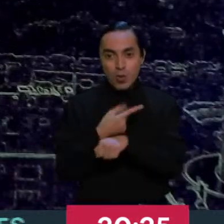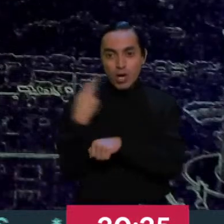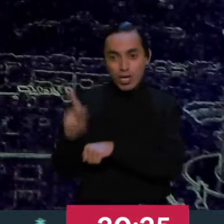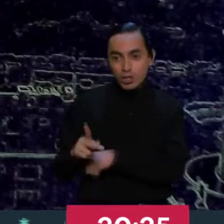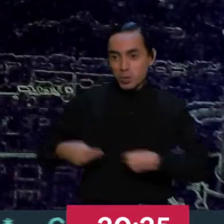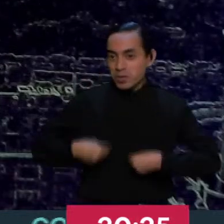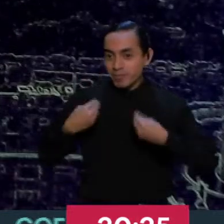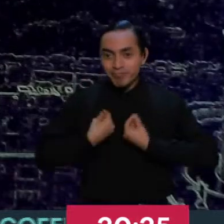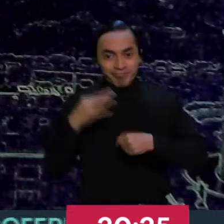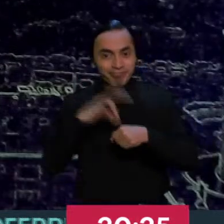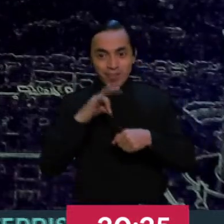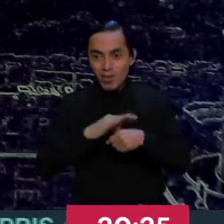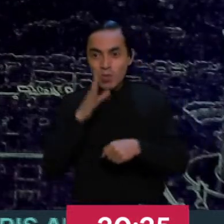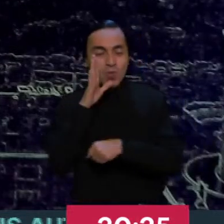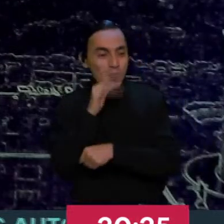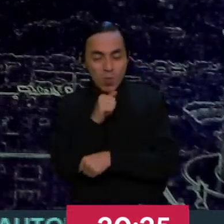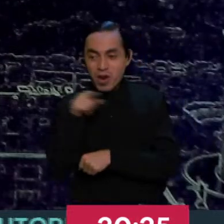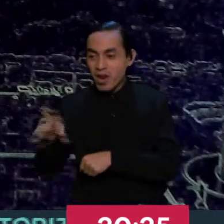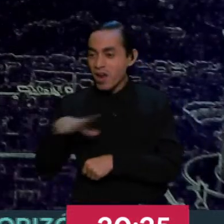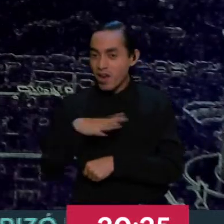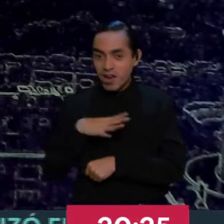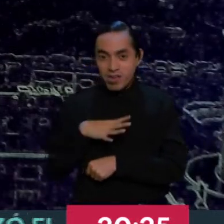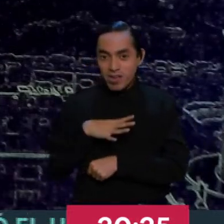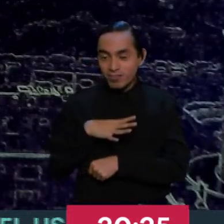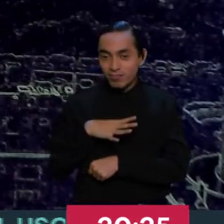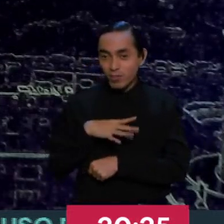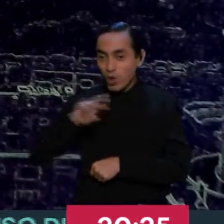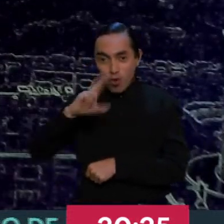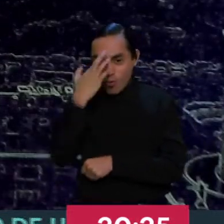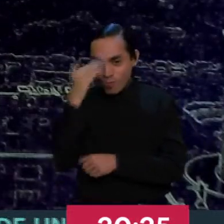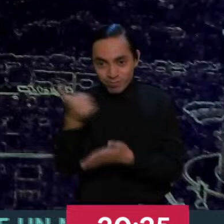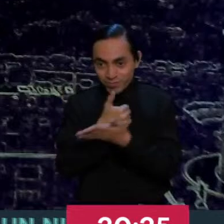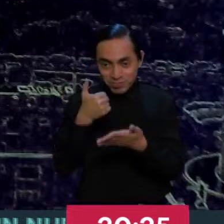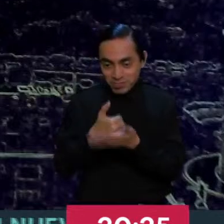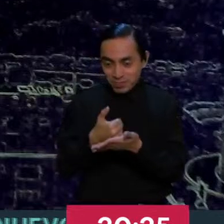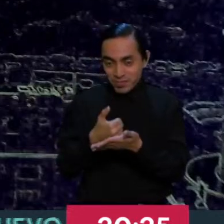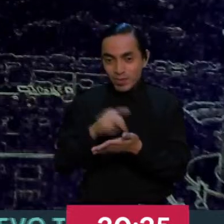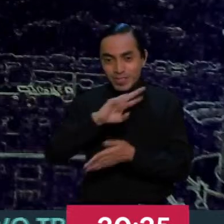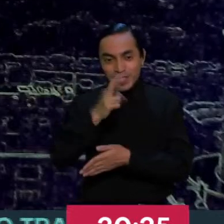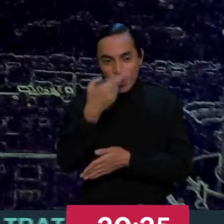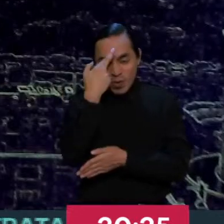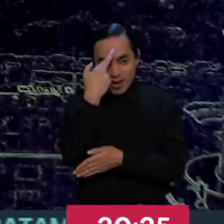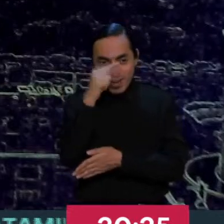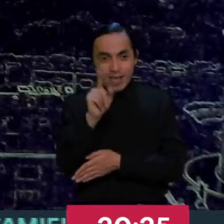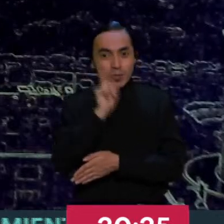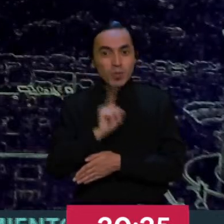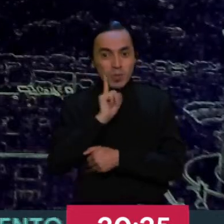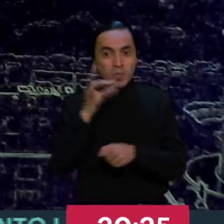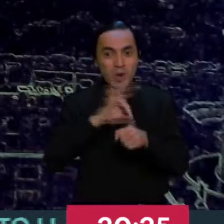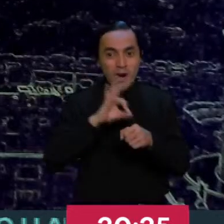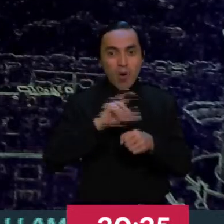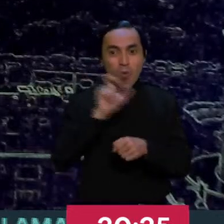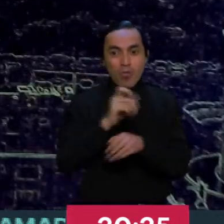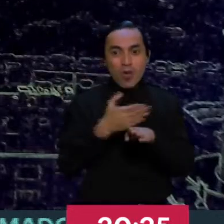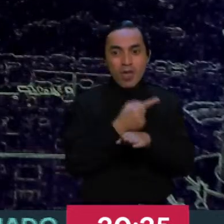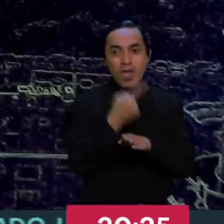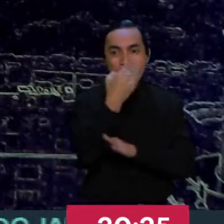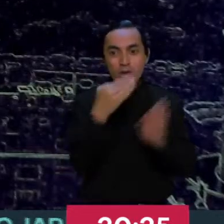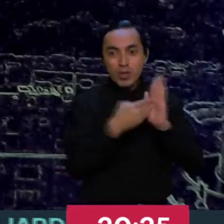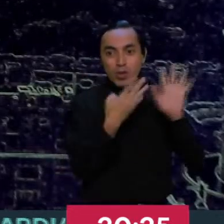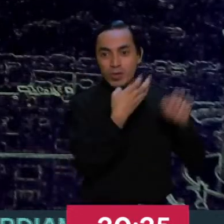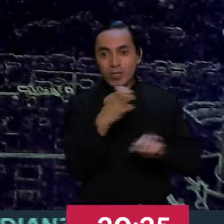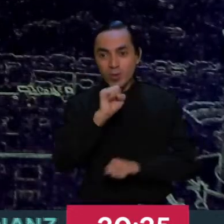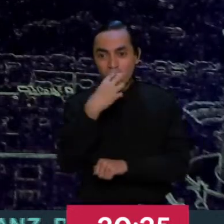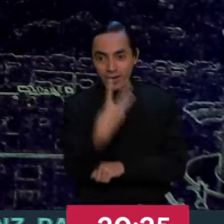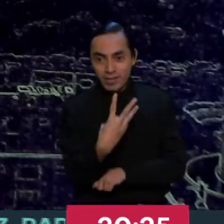pudo votar, o sea, no fue considerada una ciudadana. Recuerden que las mujeres pueden votar hasta el 53. Claro. Entonces, es algo que está